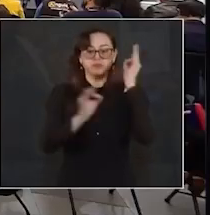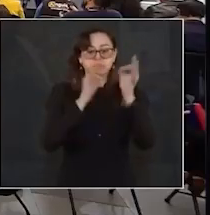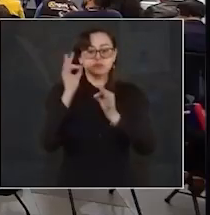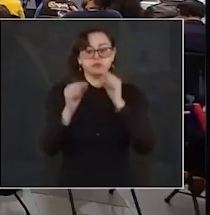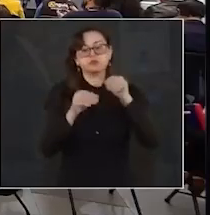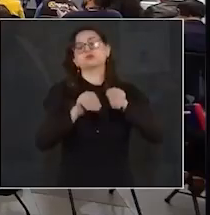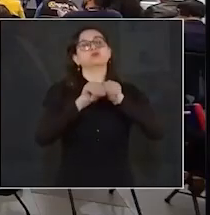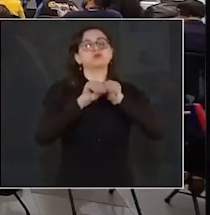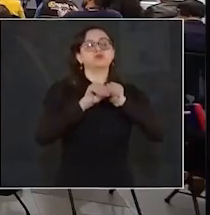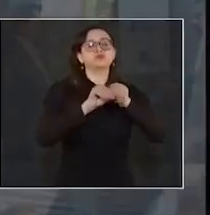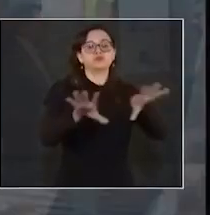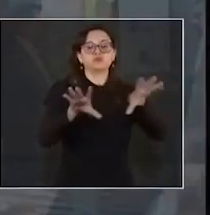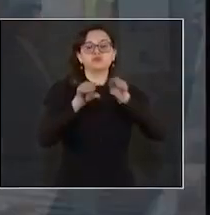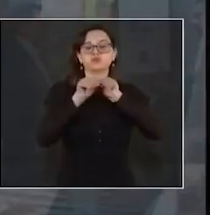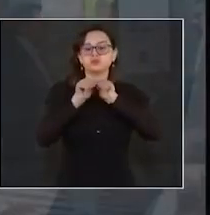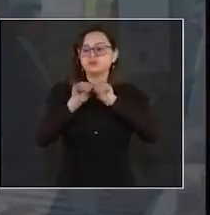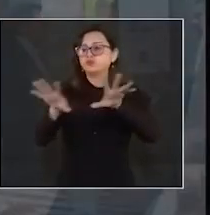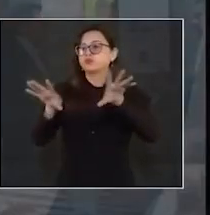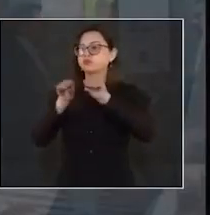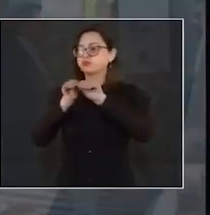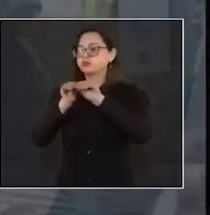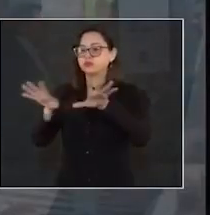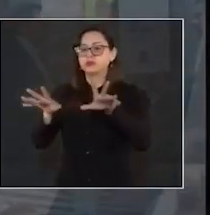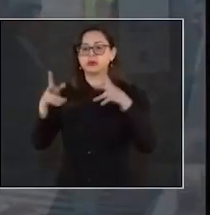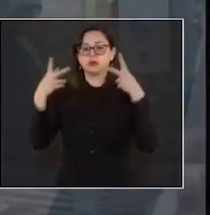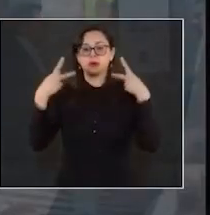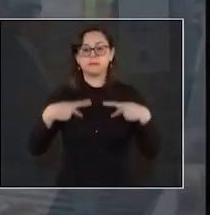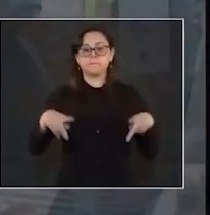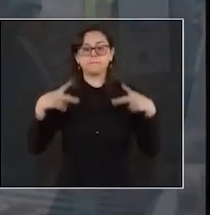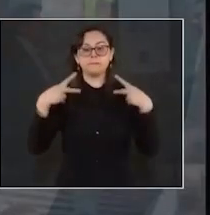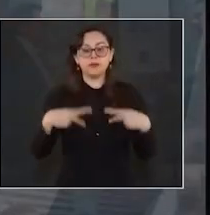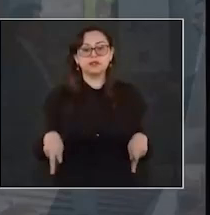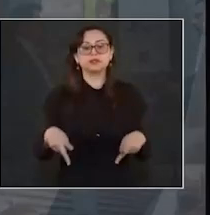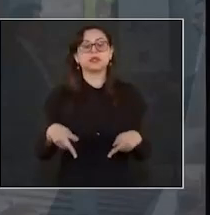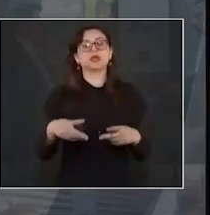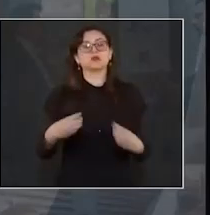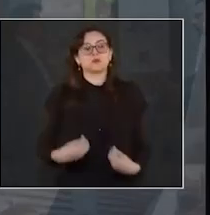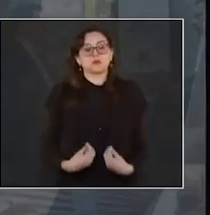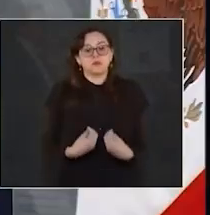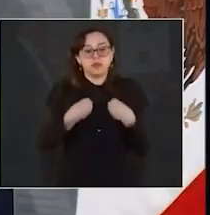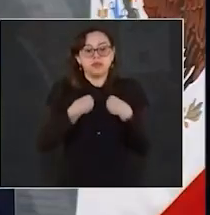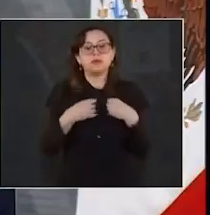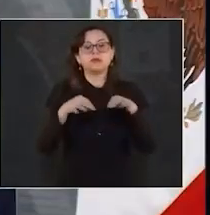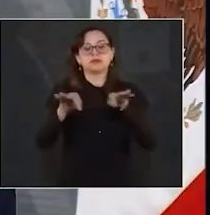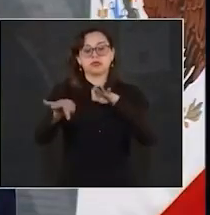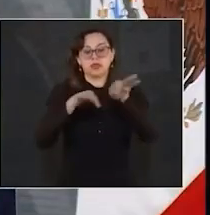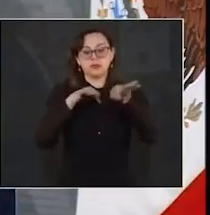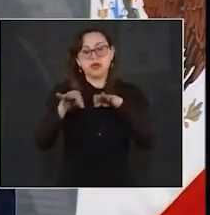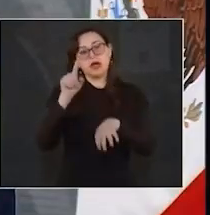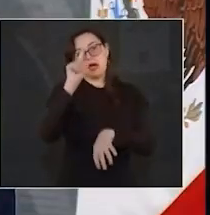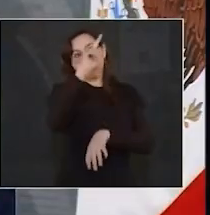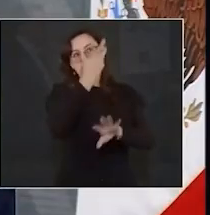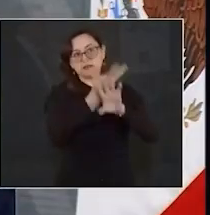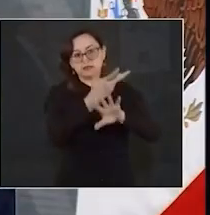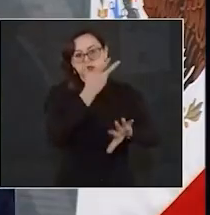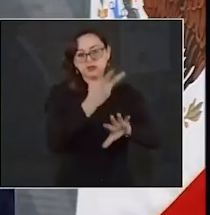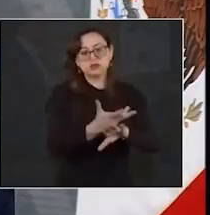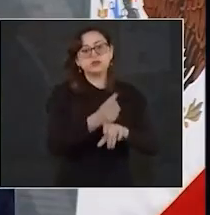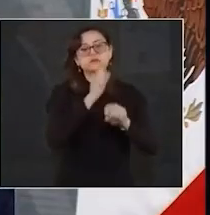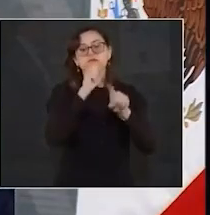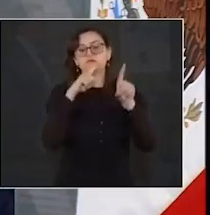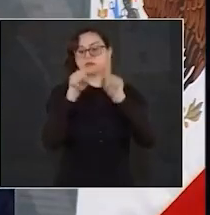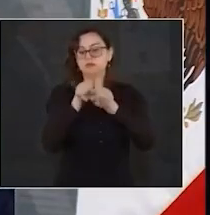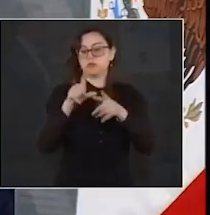campaña de información con mexicanas y mexicanos que viven y trabajan en los Estados Unidos de Norteamérica y con